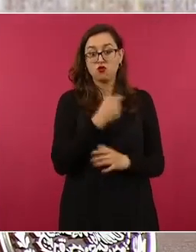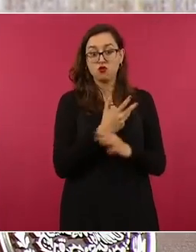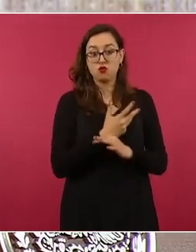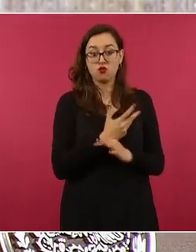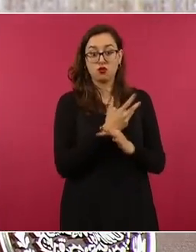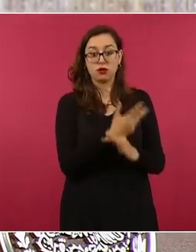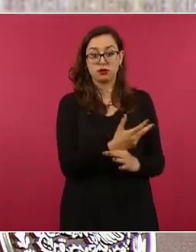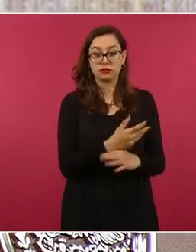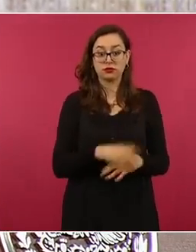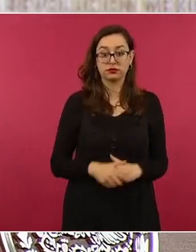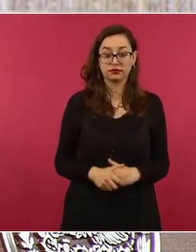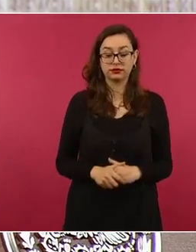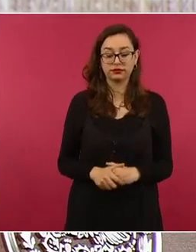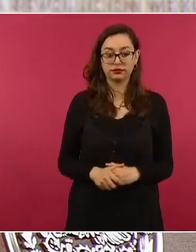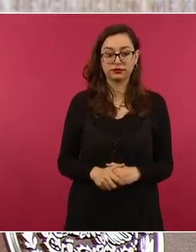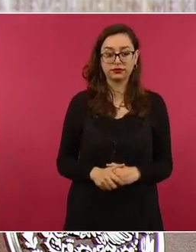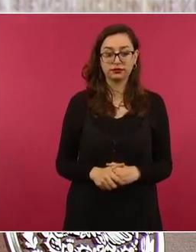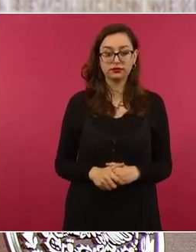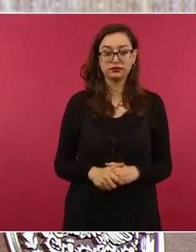que están